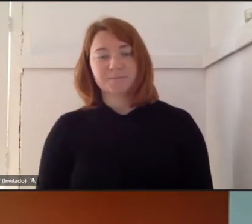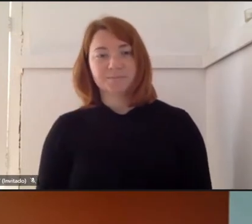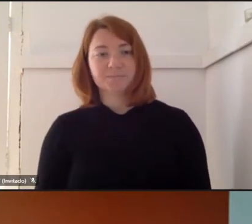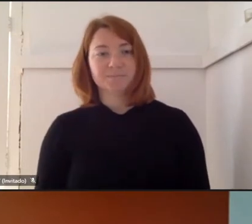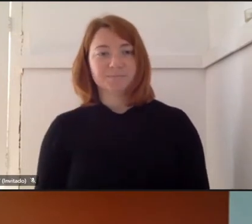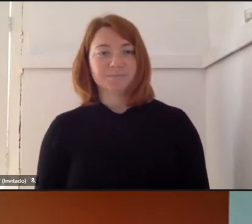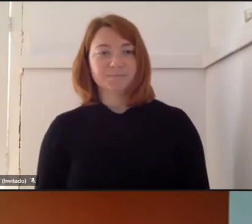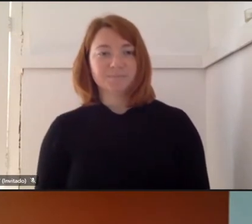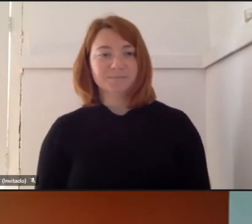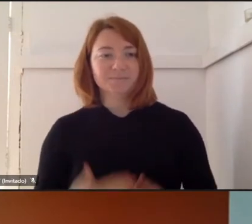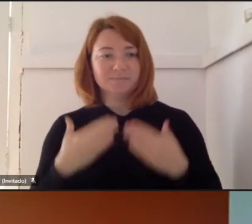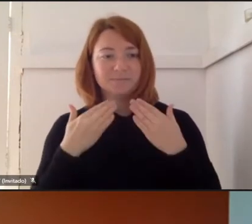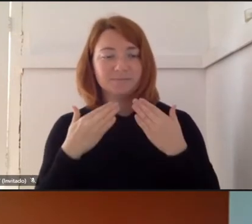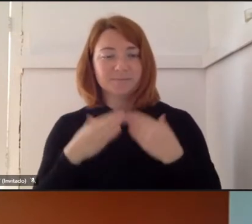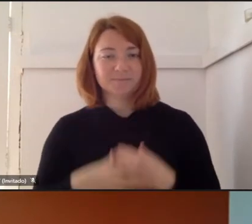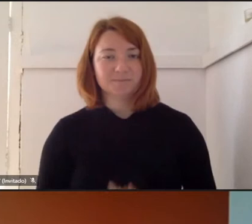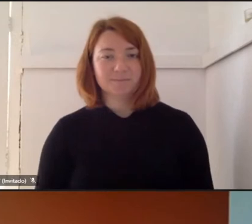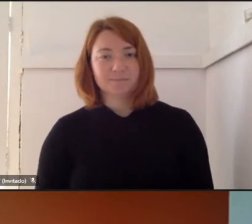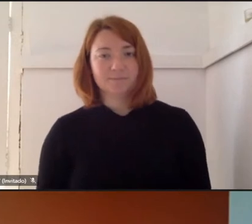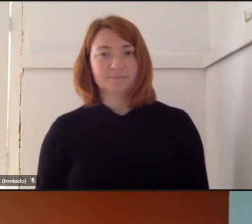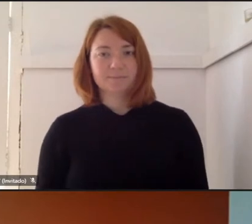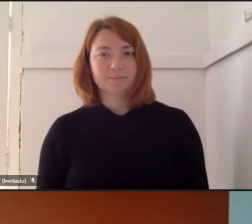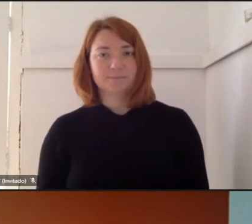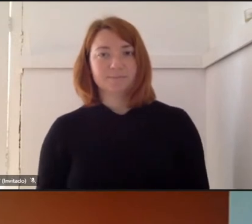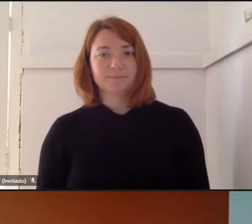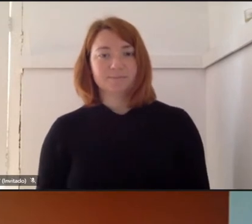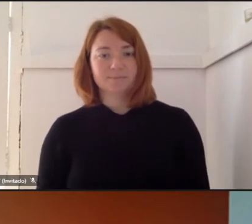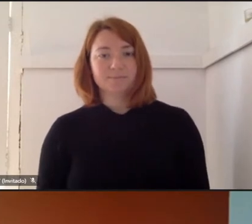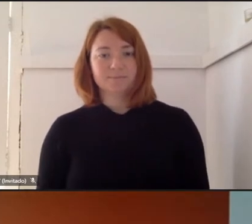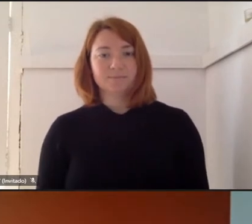Vale, muchísimas gracias. A ti.